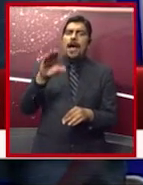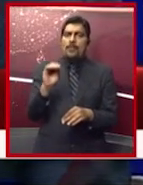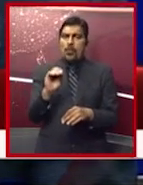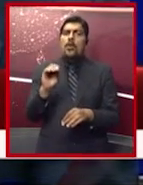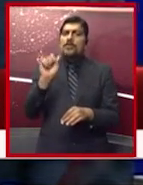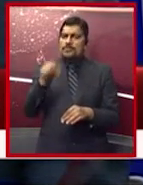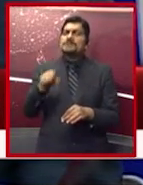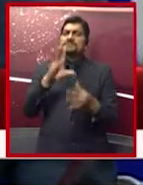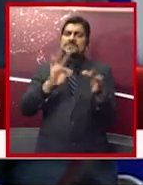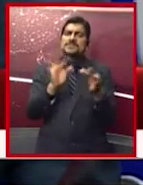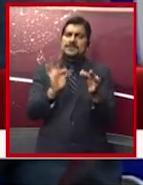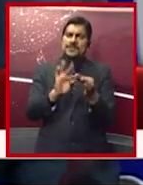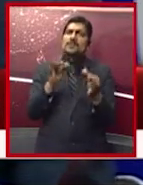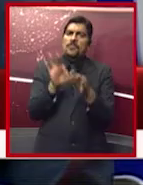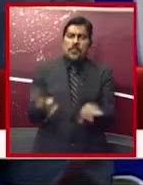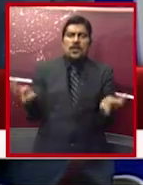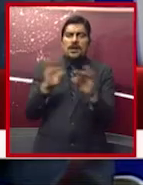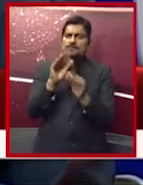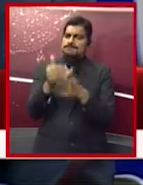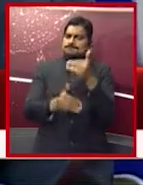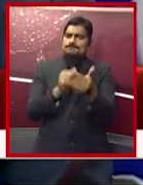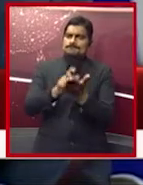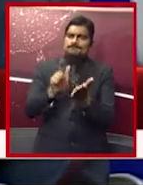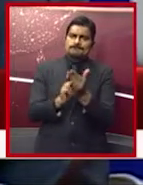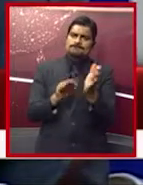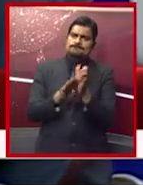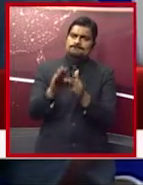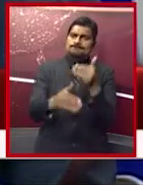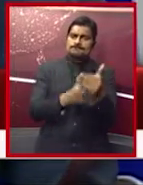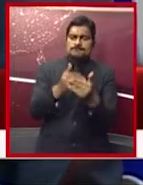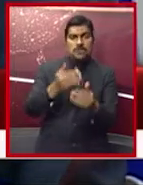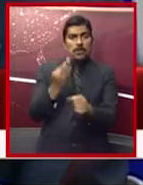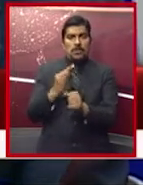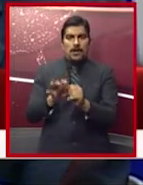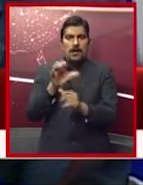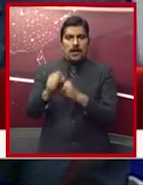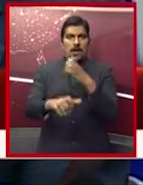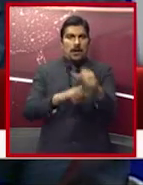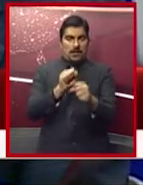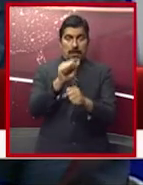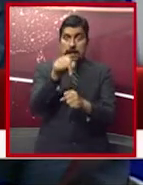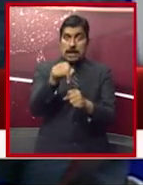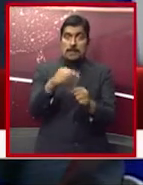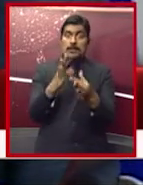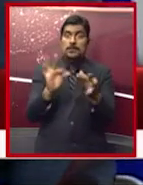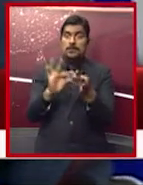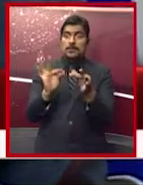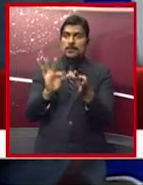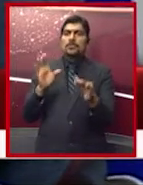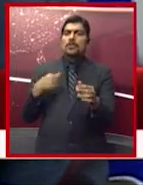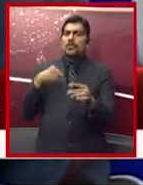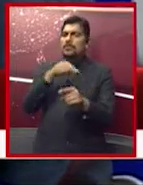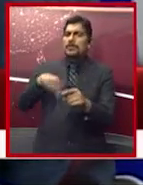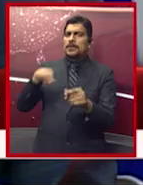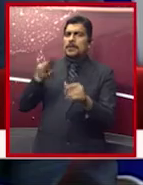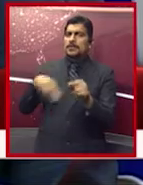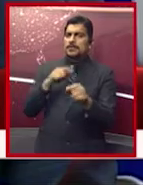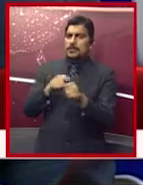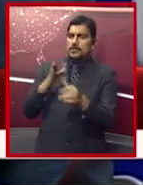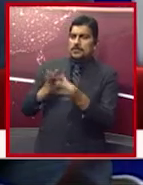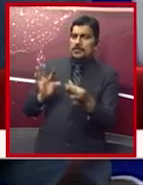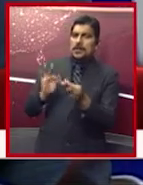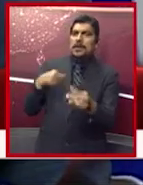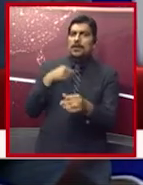reconocer los avances de la reforma energética. Afirmó que lo que se ha avanzado no excluye que el entorno internacional provoque que se tengan que